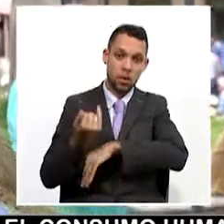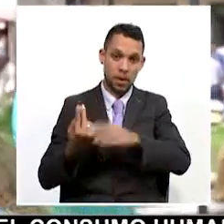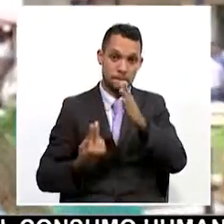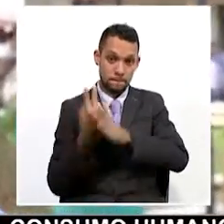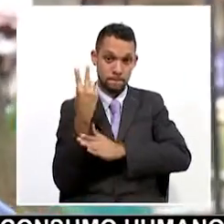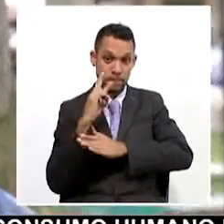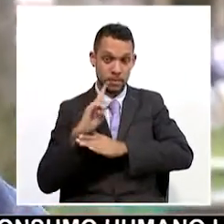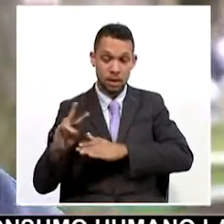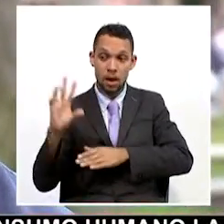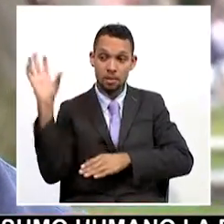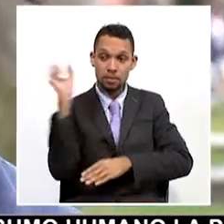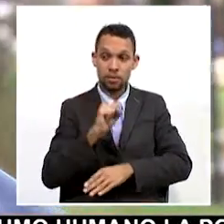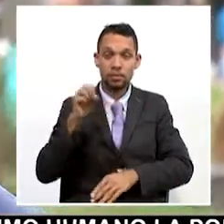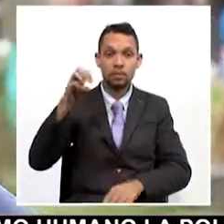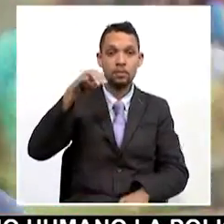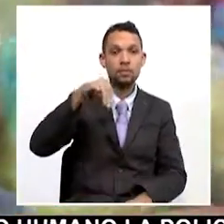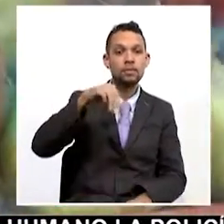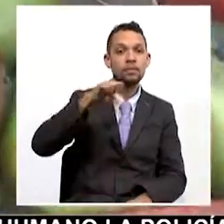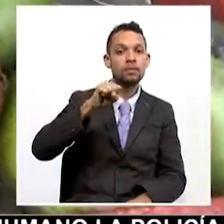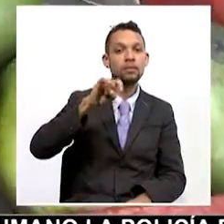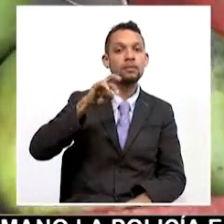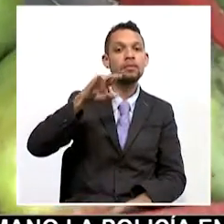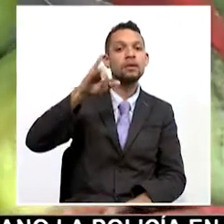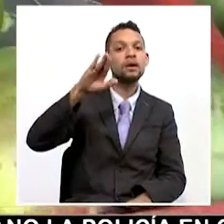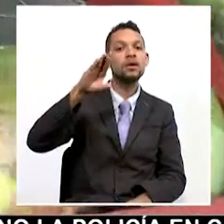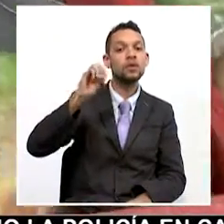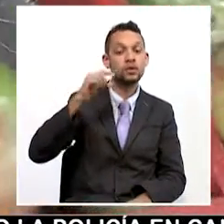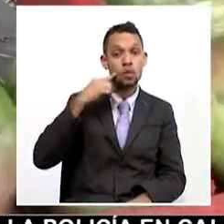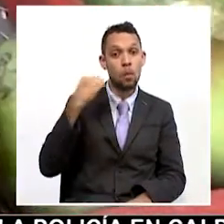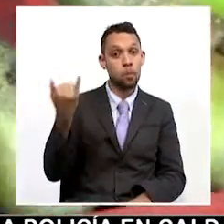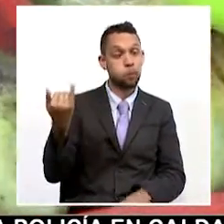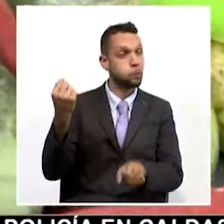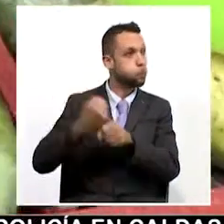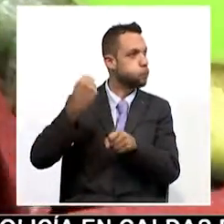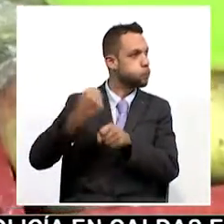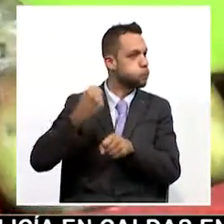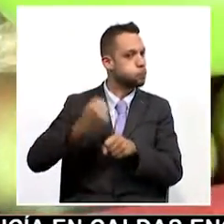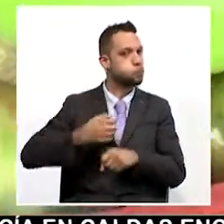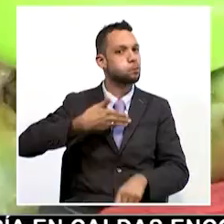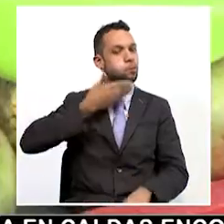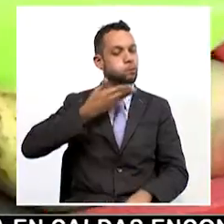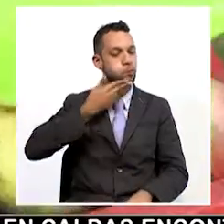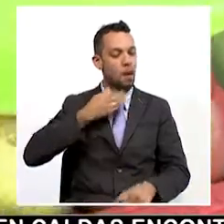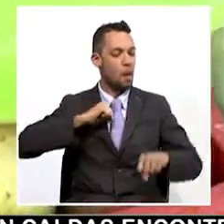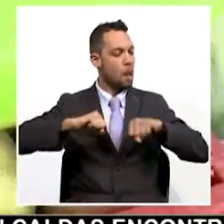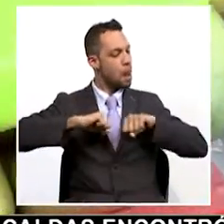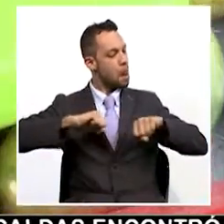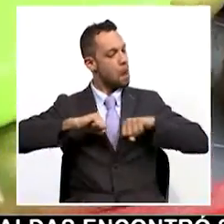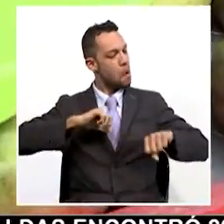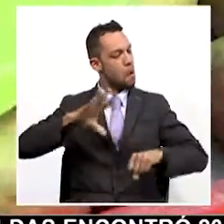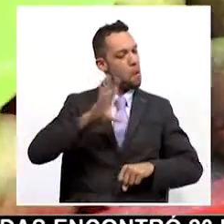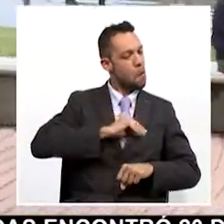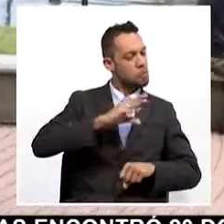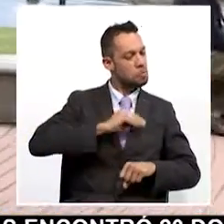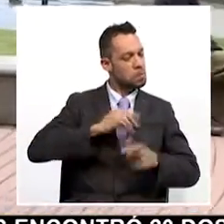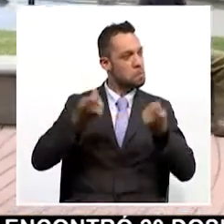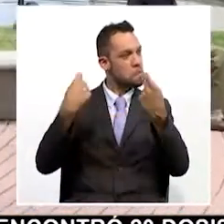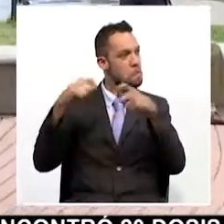Caldas encontramos a Mauricio Acosta, un soñador que trabaja y disfruta de lo que hace, vender refrescantes